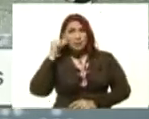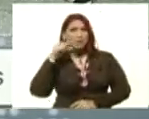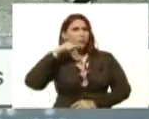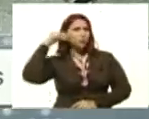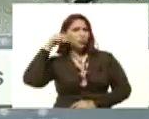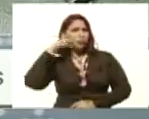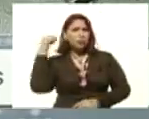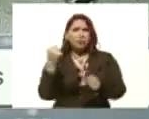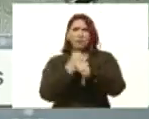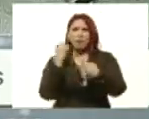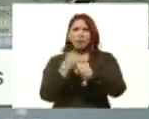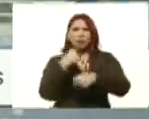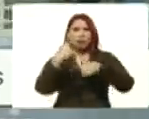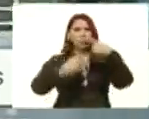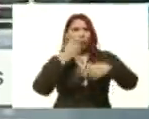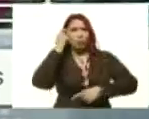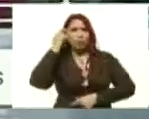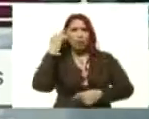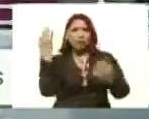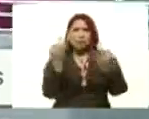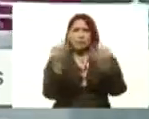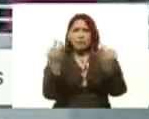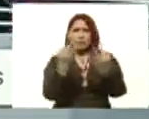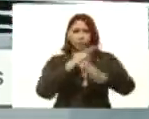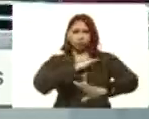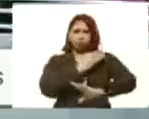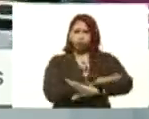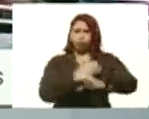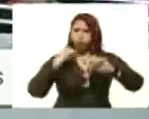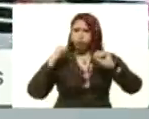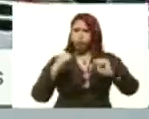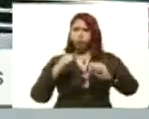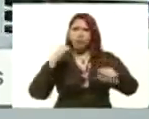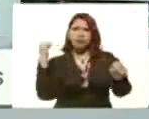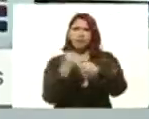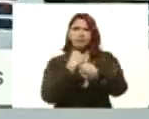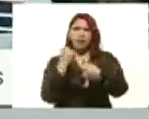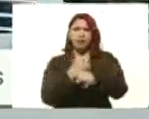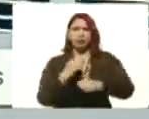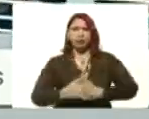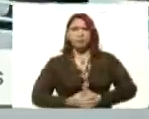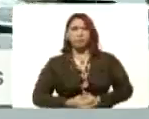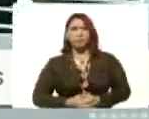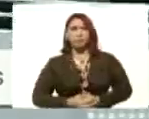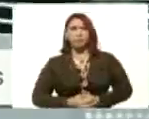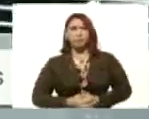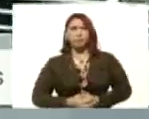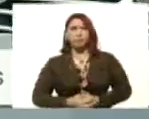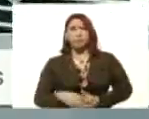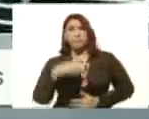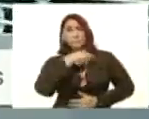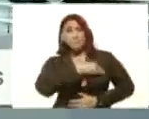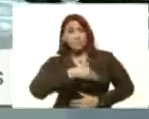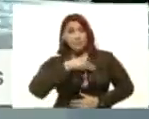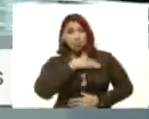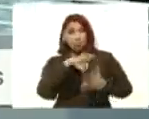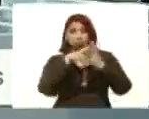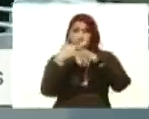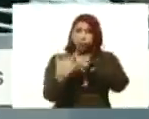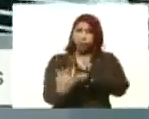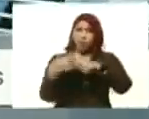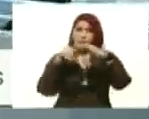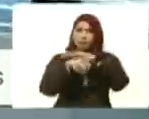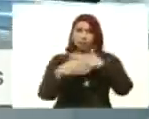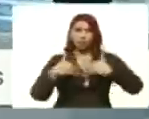días. Y repotenciando y trabajando la misión Barrio Adentro